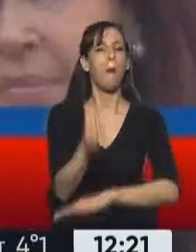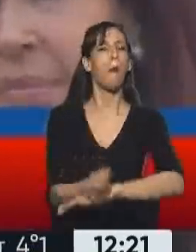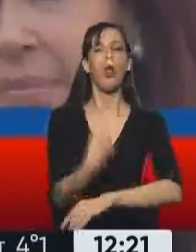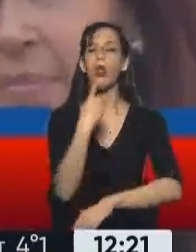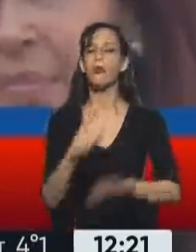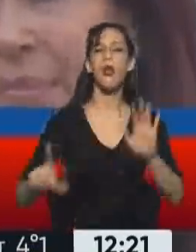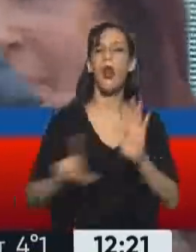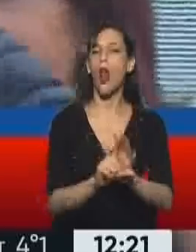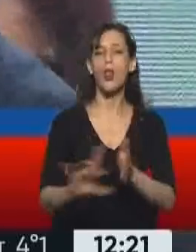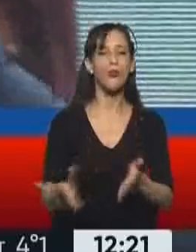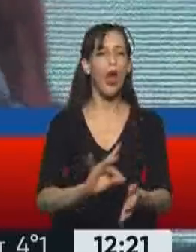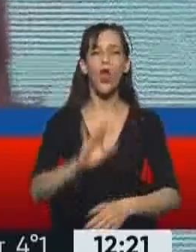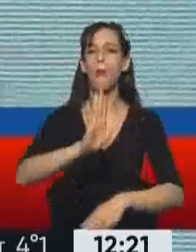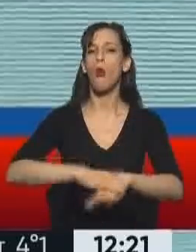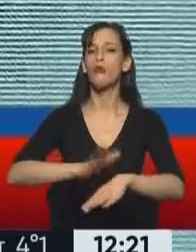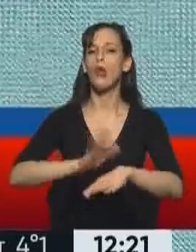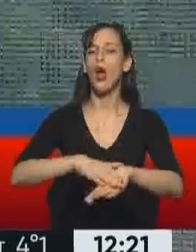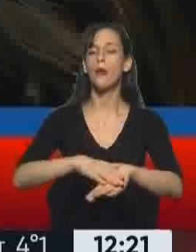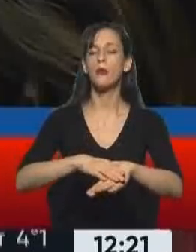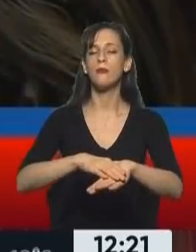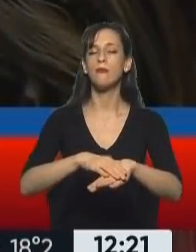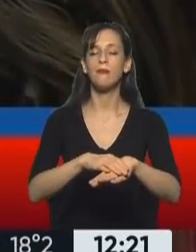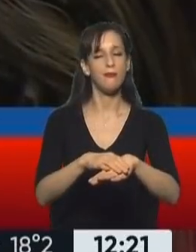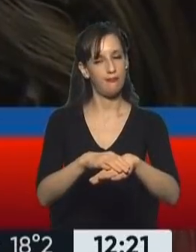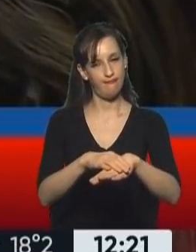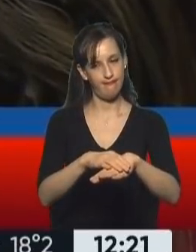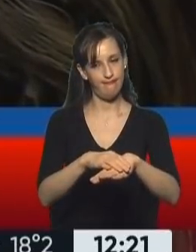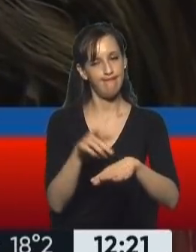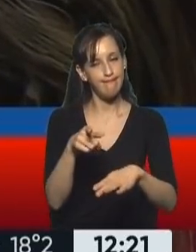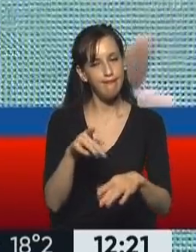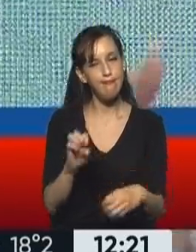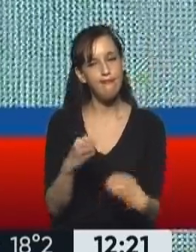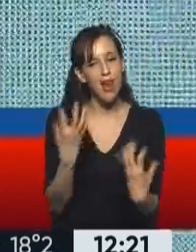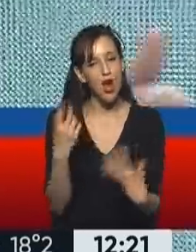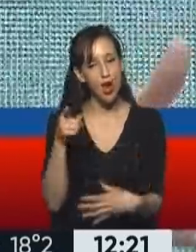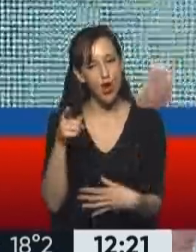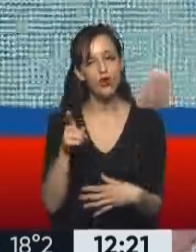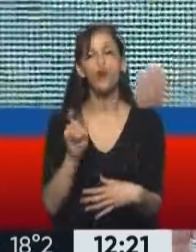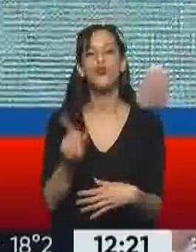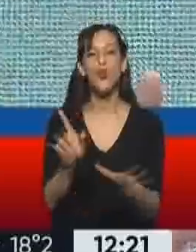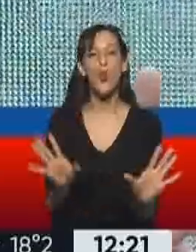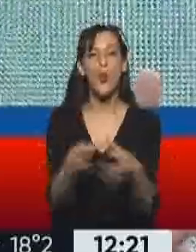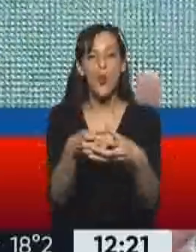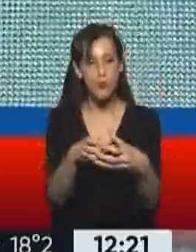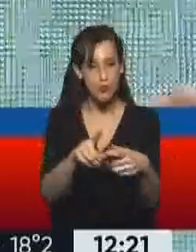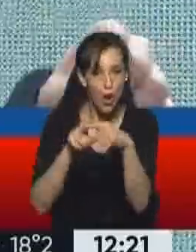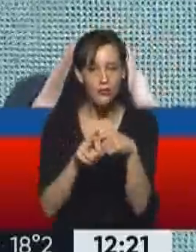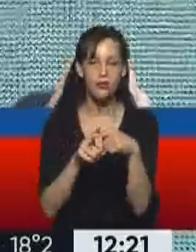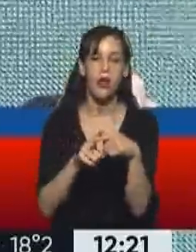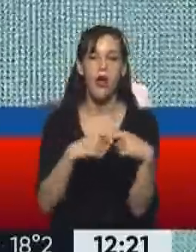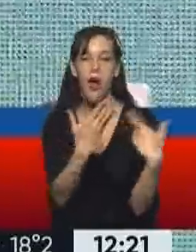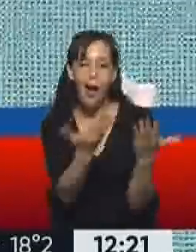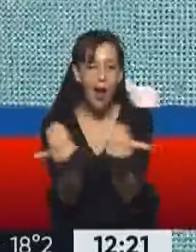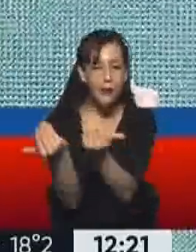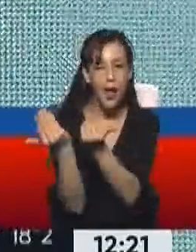responsable. Sería bueno que empiece a hablar con sus compañeros futuros de bloque y compañeras, porque estas son las